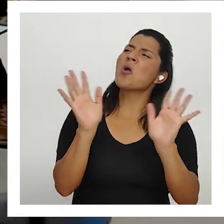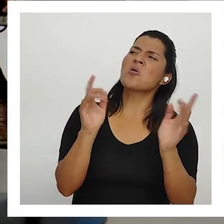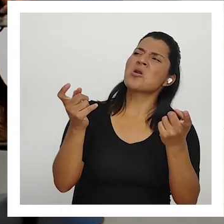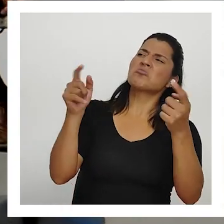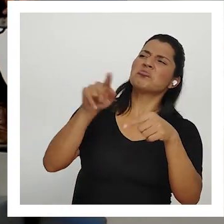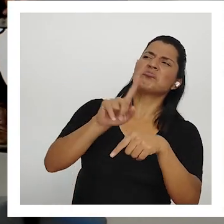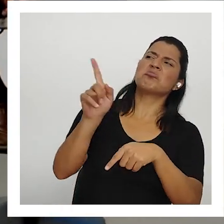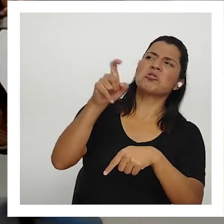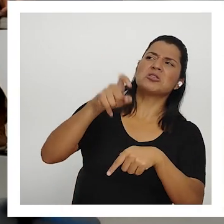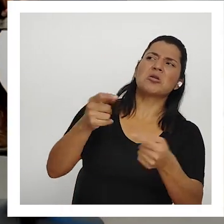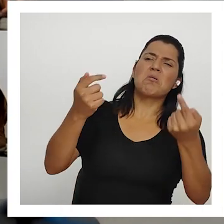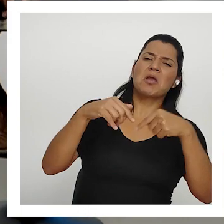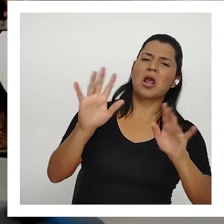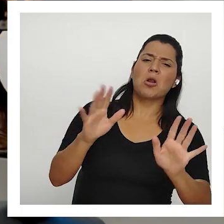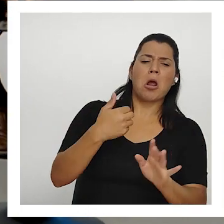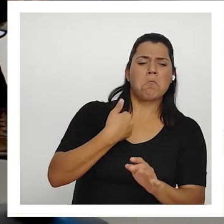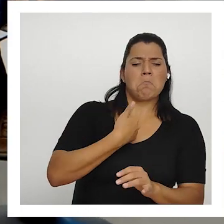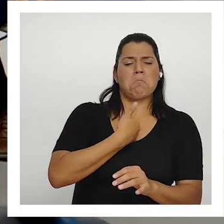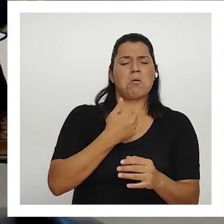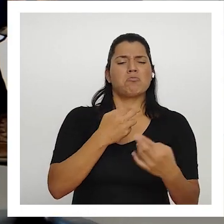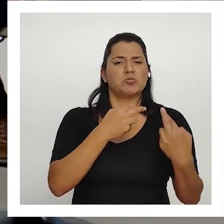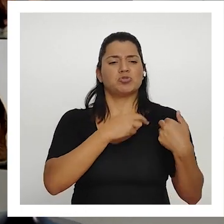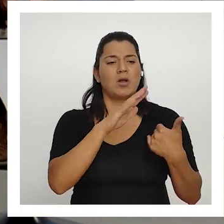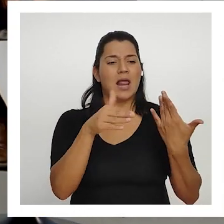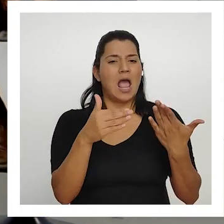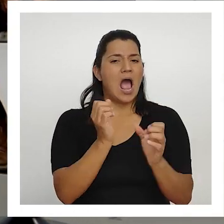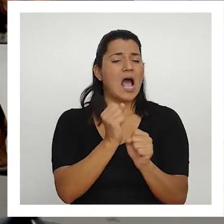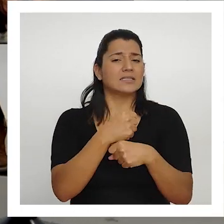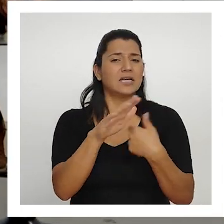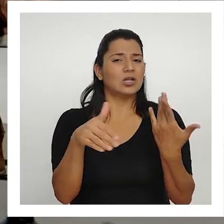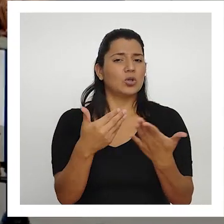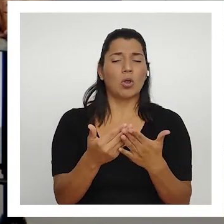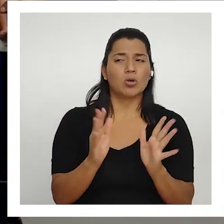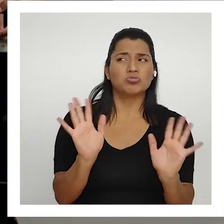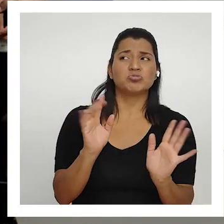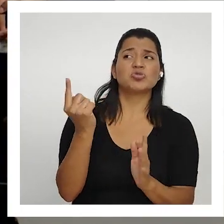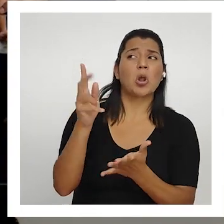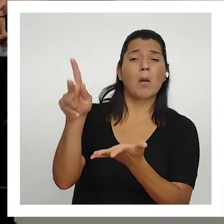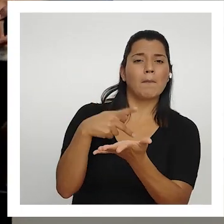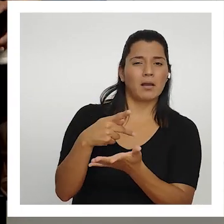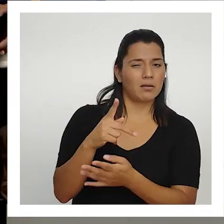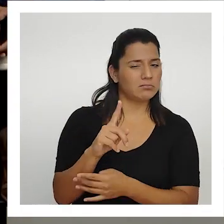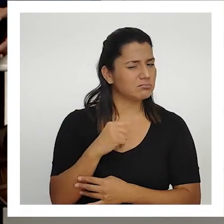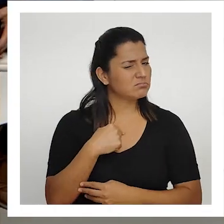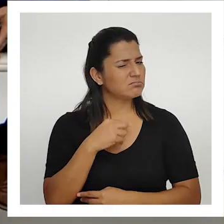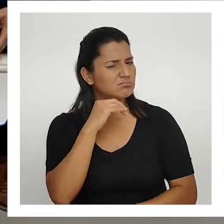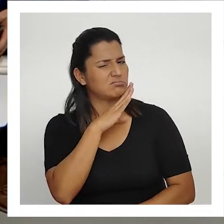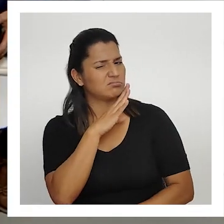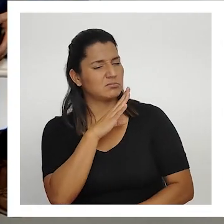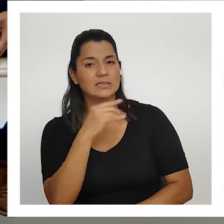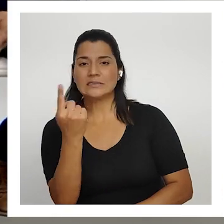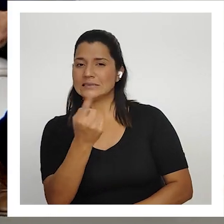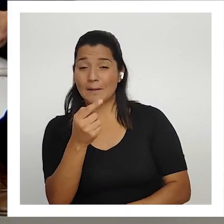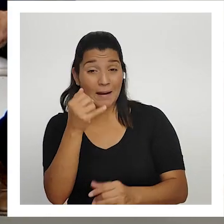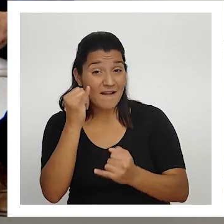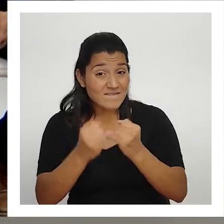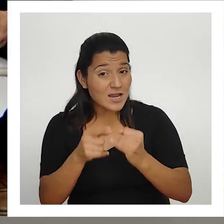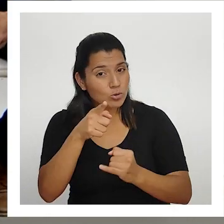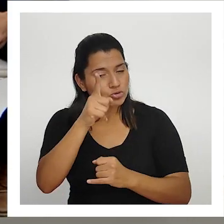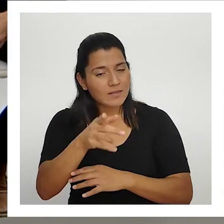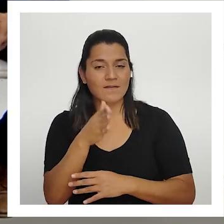a las personas para que realicen por parte de ellos la gestión eventualmente de visa, sabemos de que en algún momento tenemos que acudir